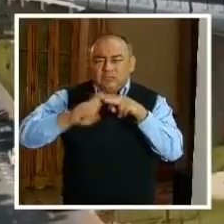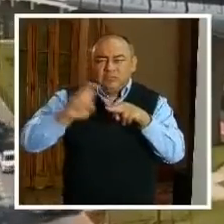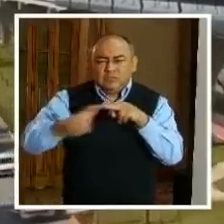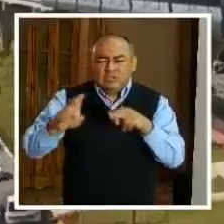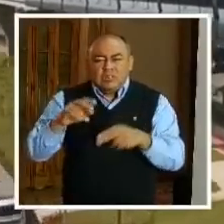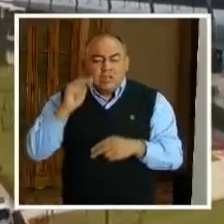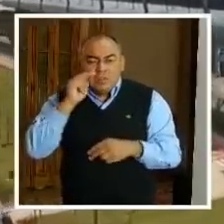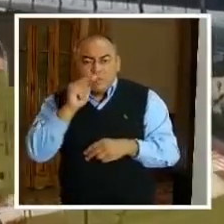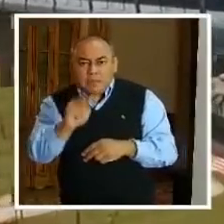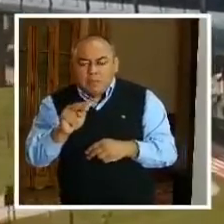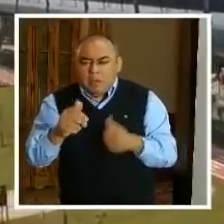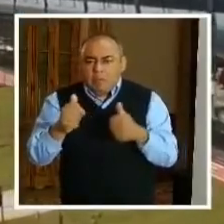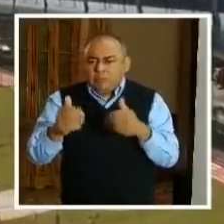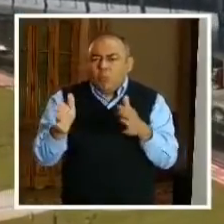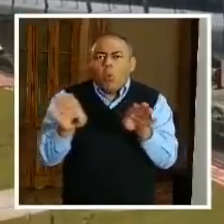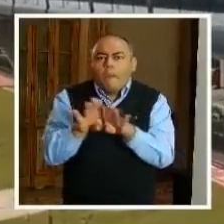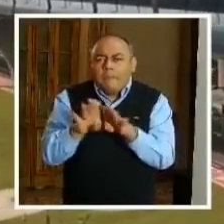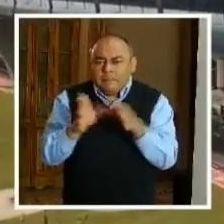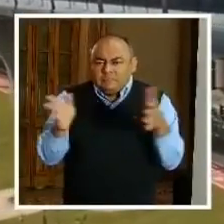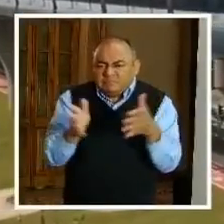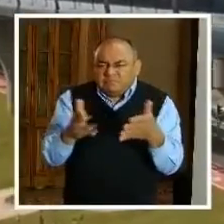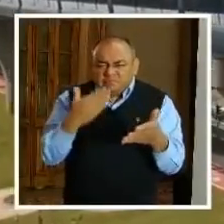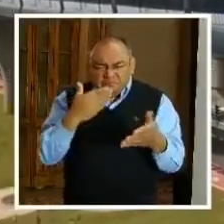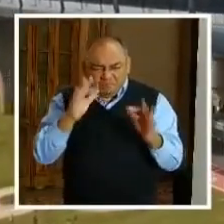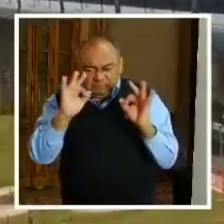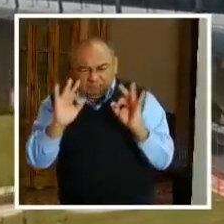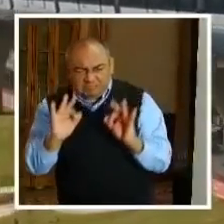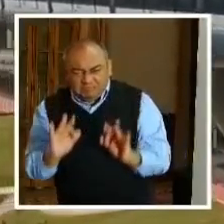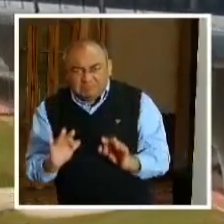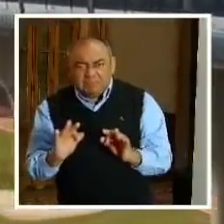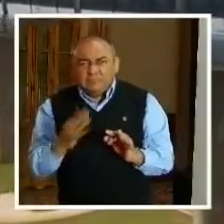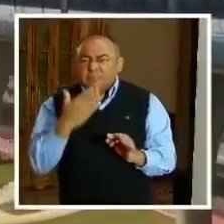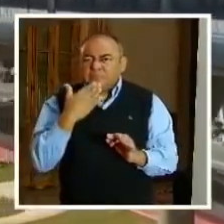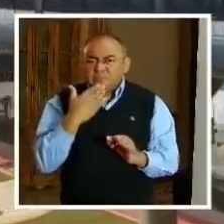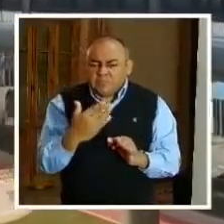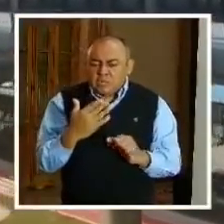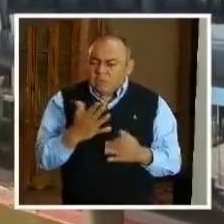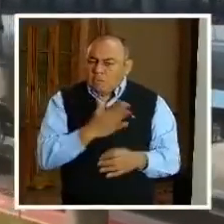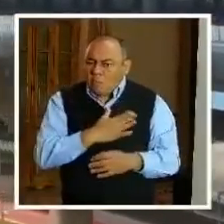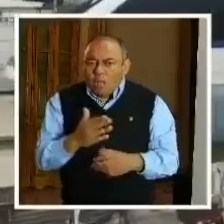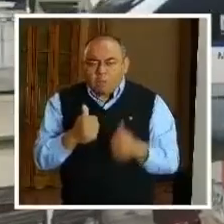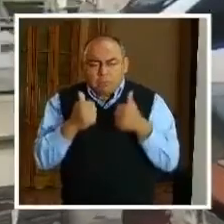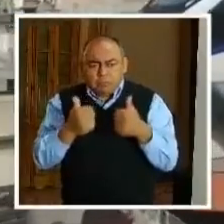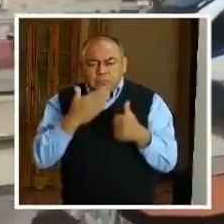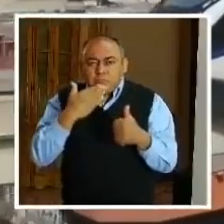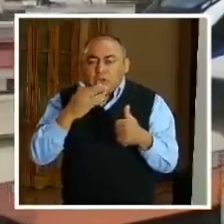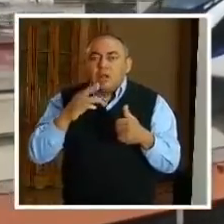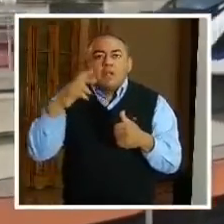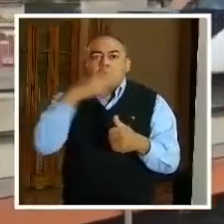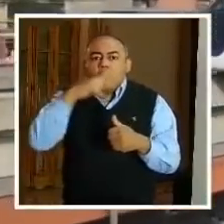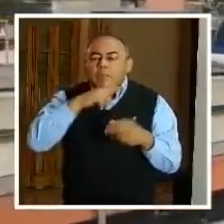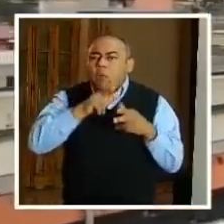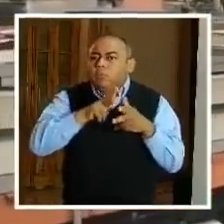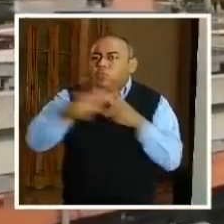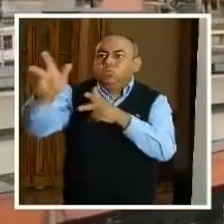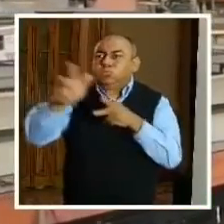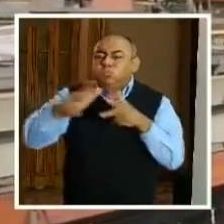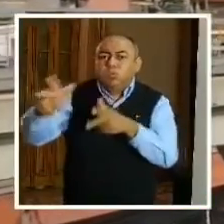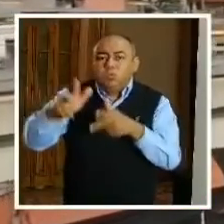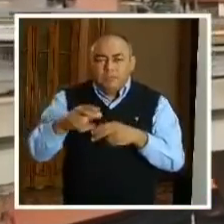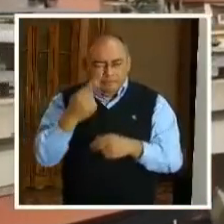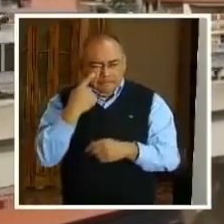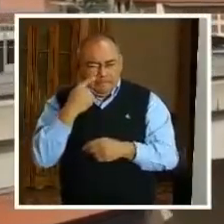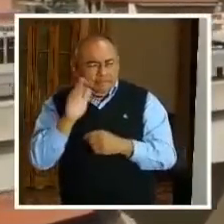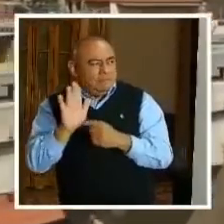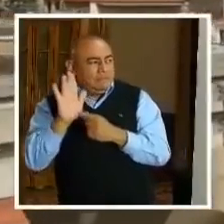un metro que sea muy esbelto, que sea moderno, aerodinámico. Este es un ejemplo de lo